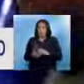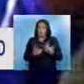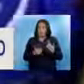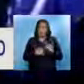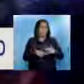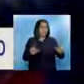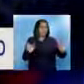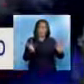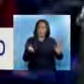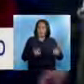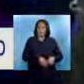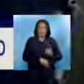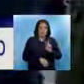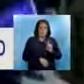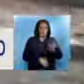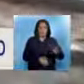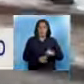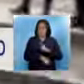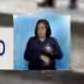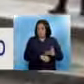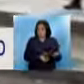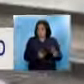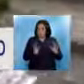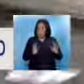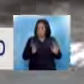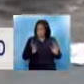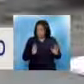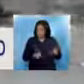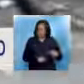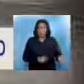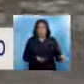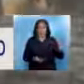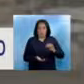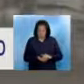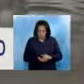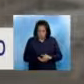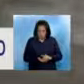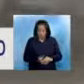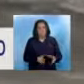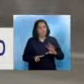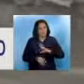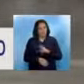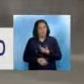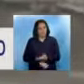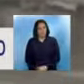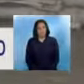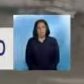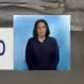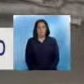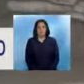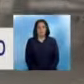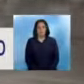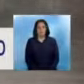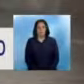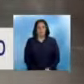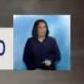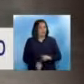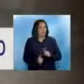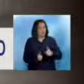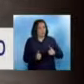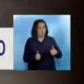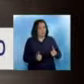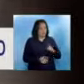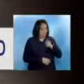liberados a las 24 horas. Todo parece indicar que volvieron al ataque. No te muevas. Porque se van a dar